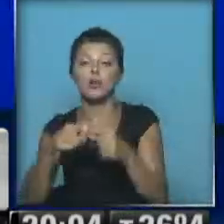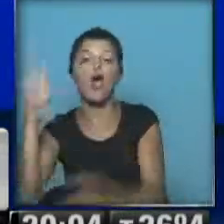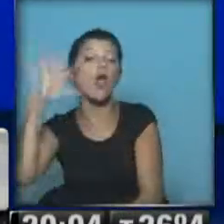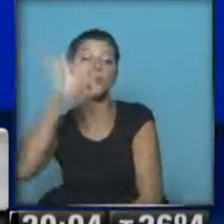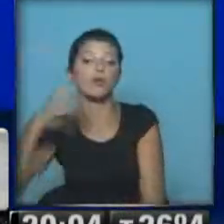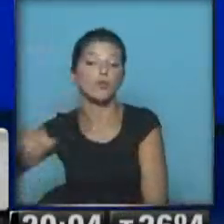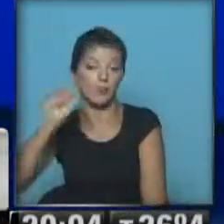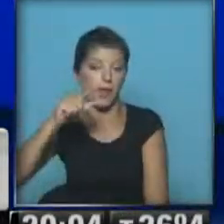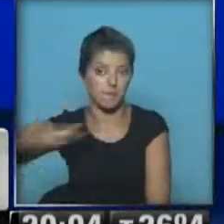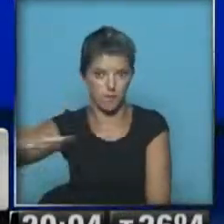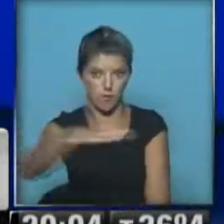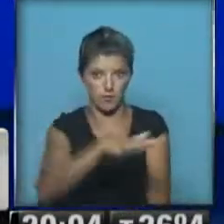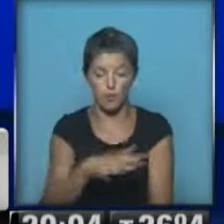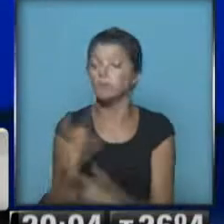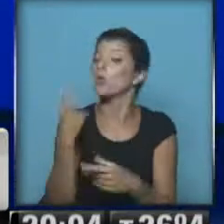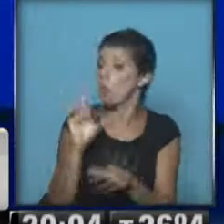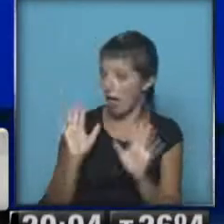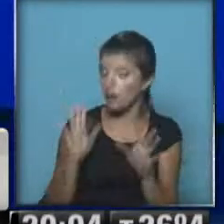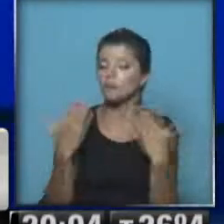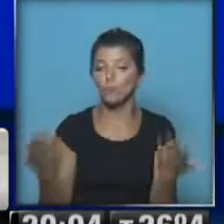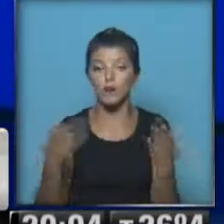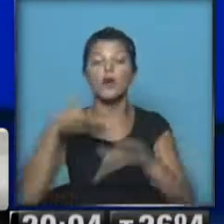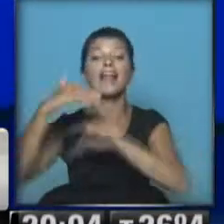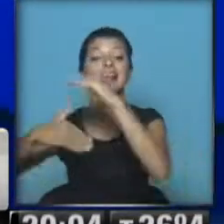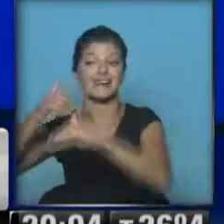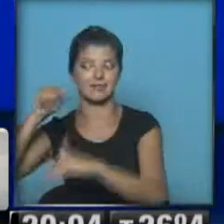¿Cuáles? Bueno, cierto crecimiento del PRO.